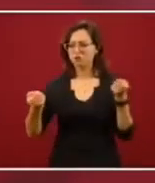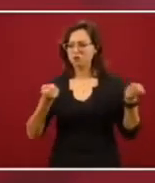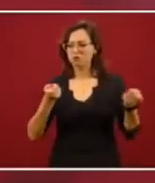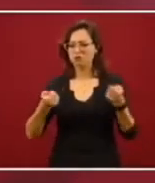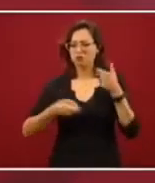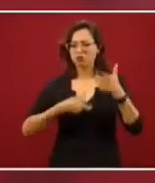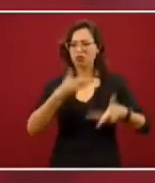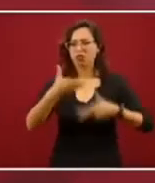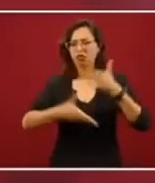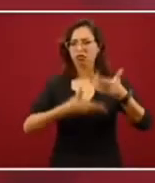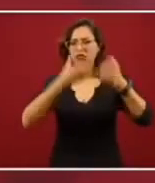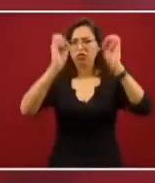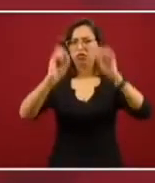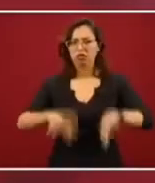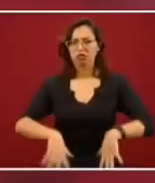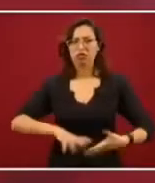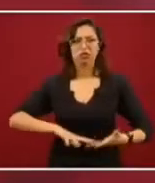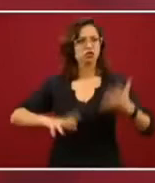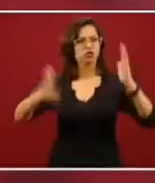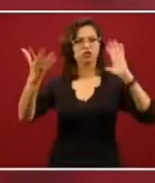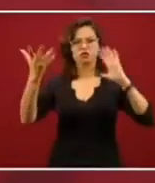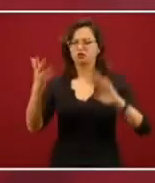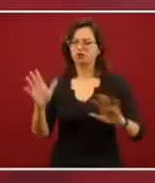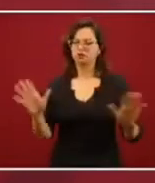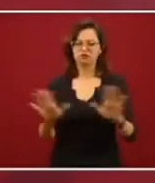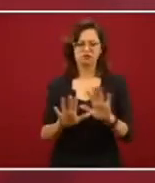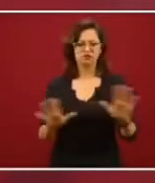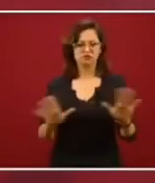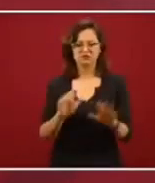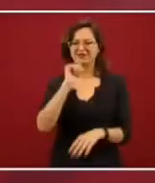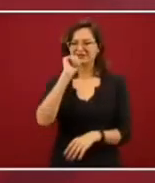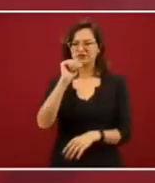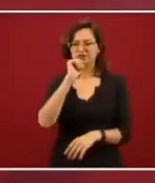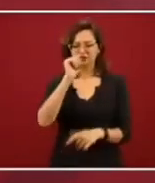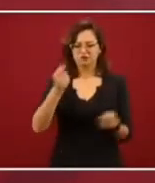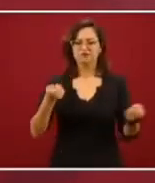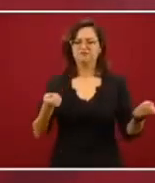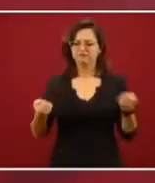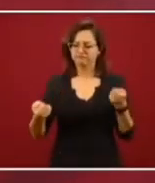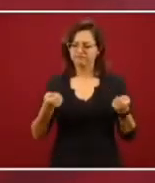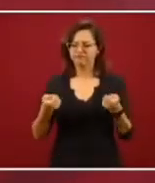ni éste ni ningún problema que enfrentemos